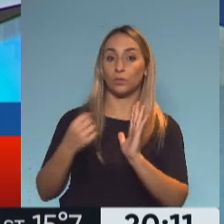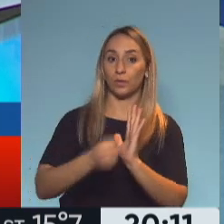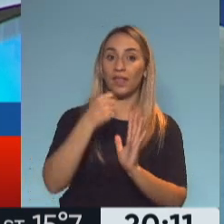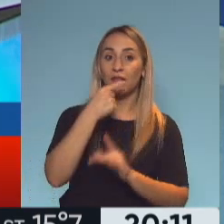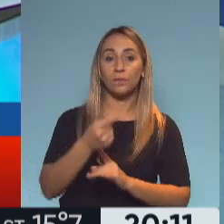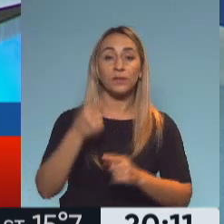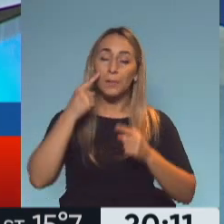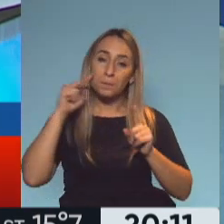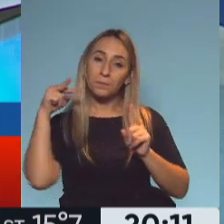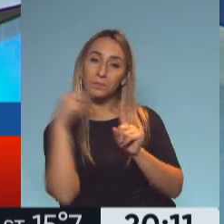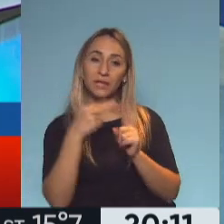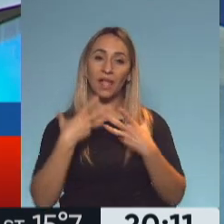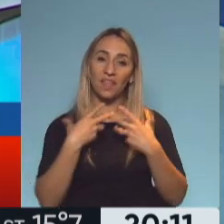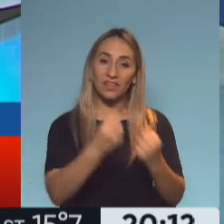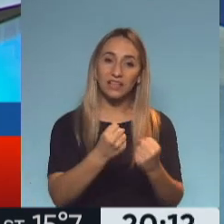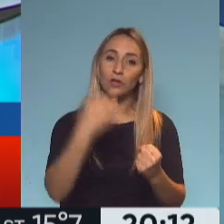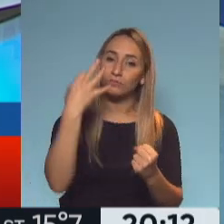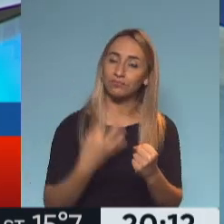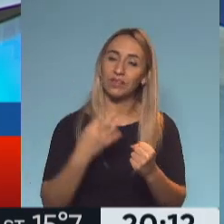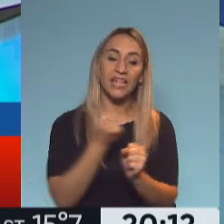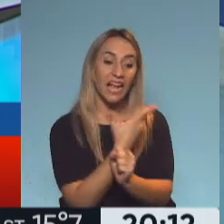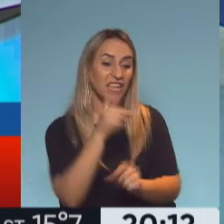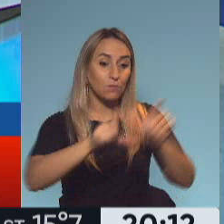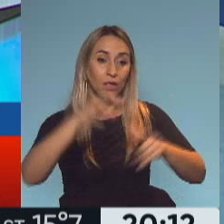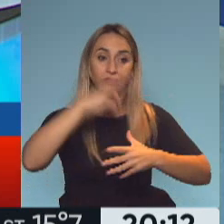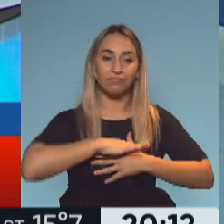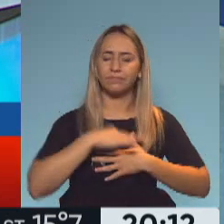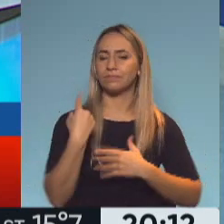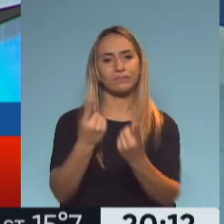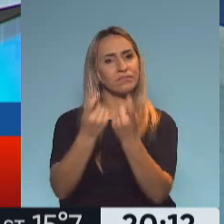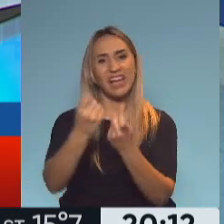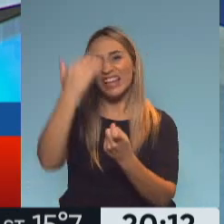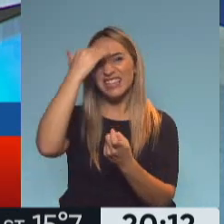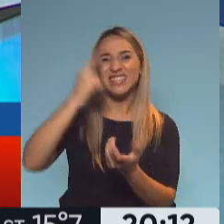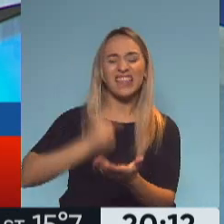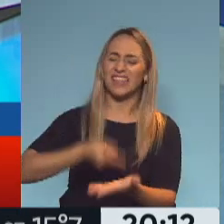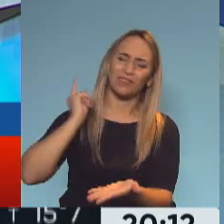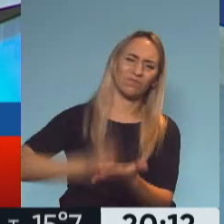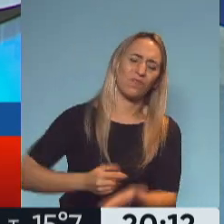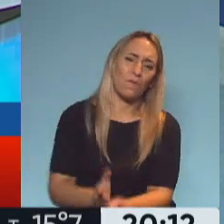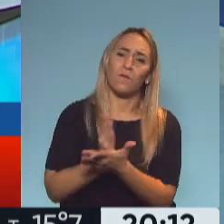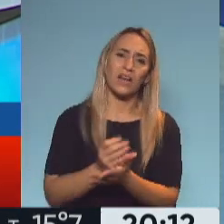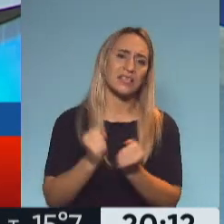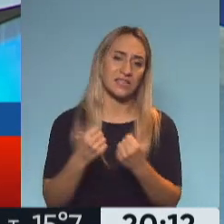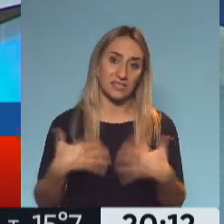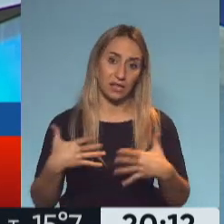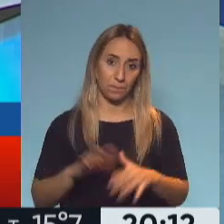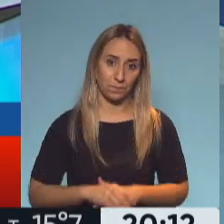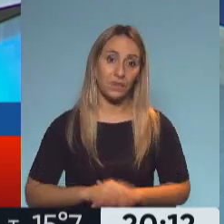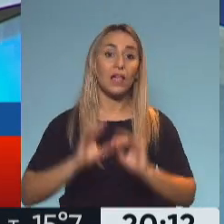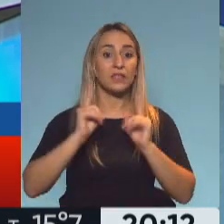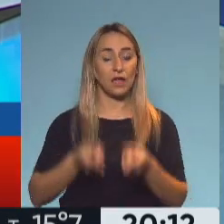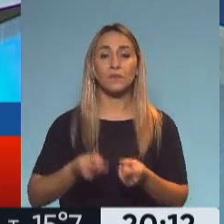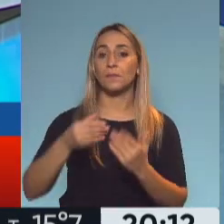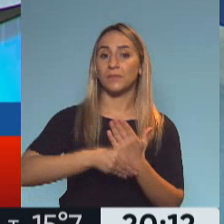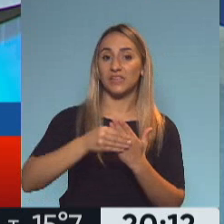Daniel Goyán, y epidemiológico, lo que necesitamos es una medida drástica de 15 días por lo menos. En la misma línea habló el ministro de Seguridad bonaerense,